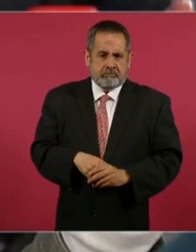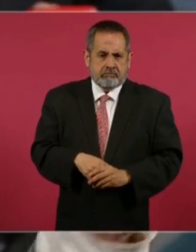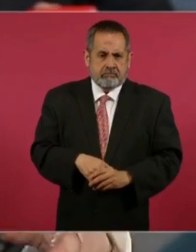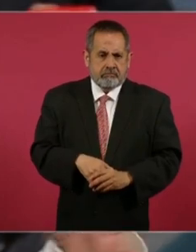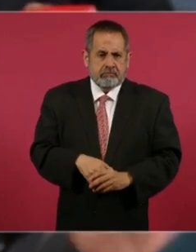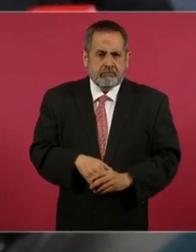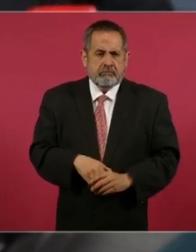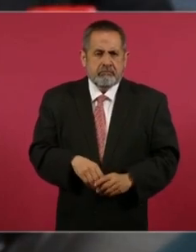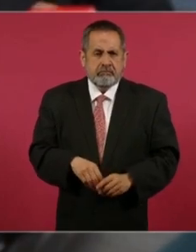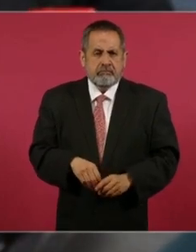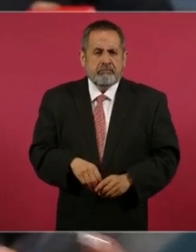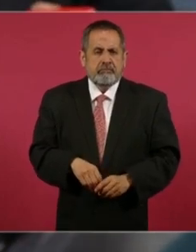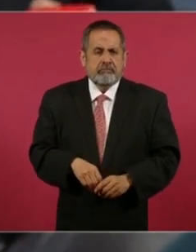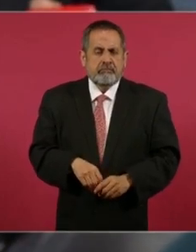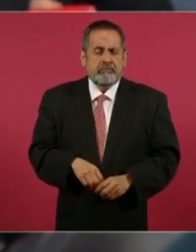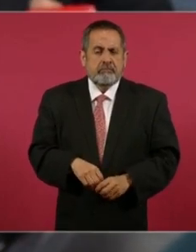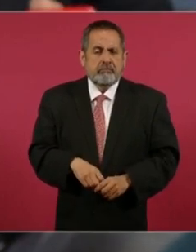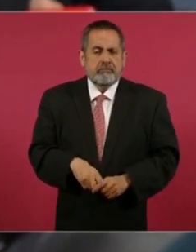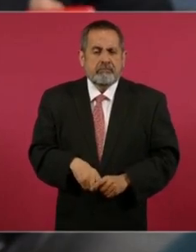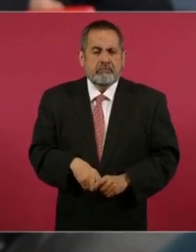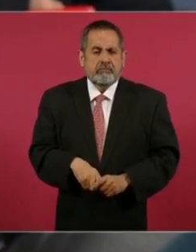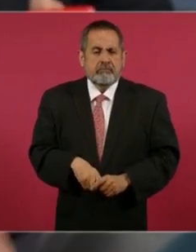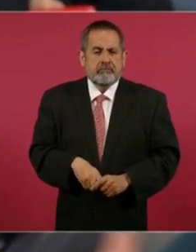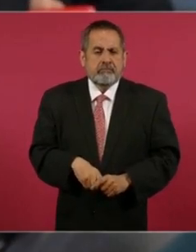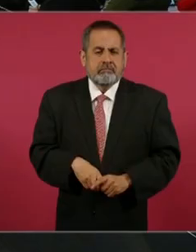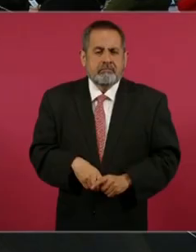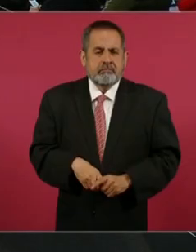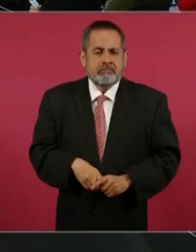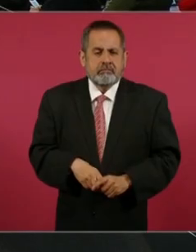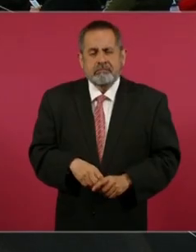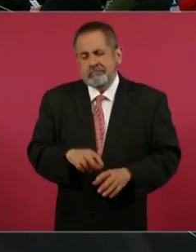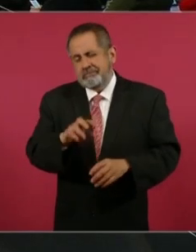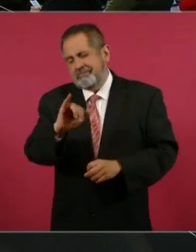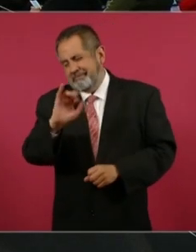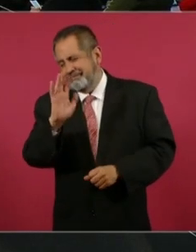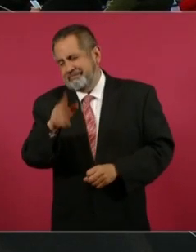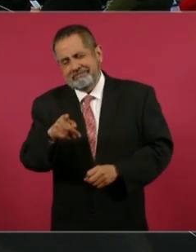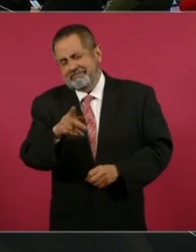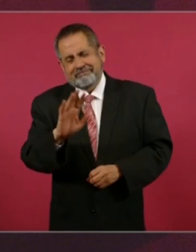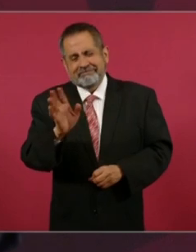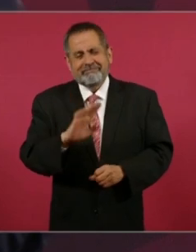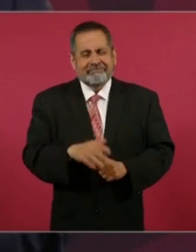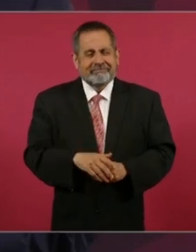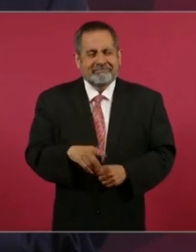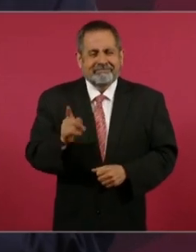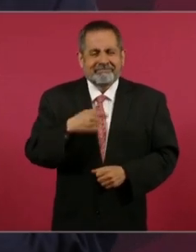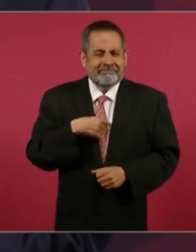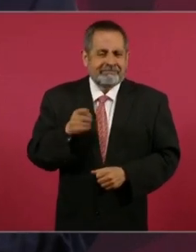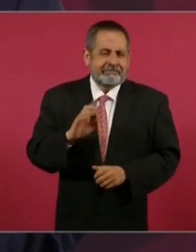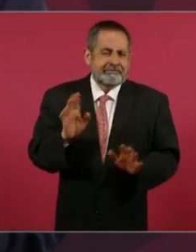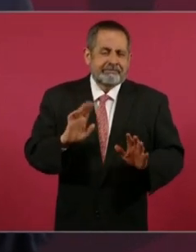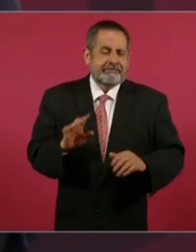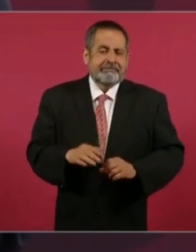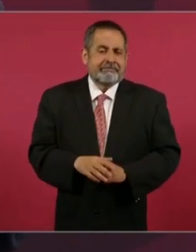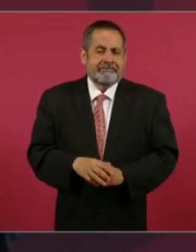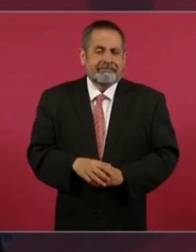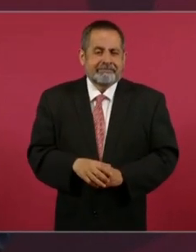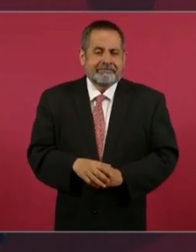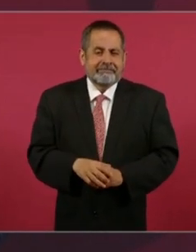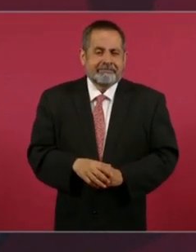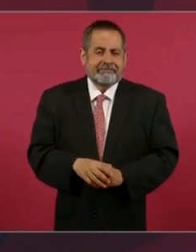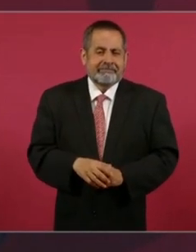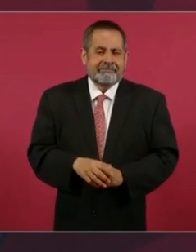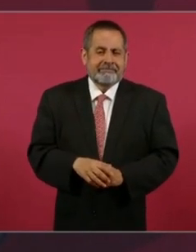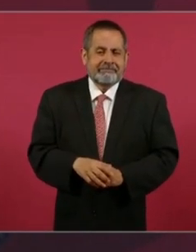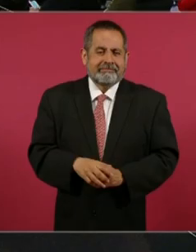los republicanos están tratando de negociar. Ah, sí, pero eso es… Sí, pero no. Para poner medidas en la frontera